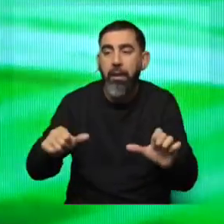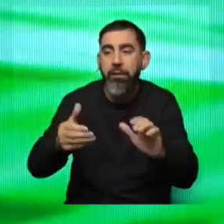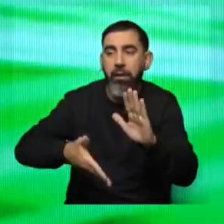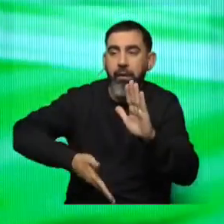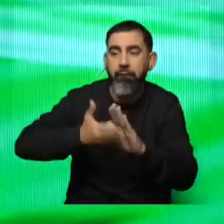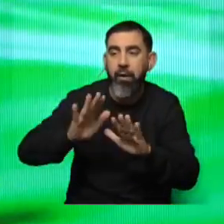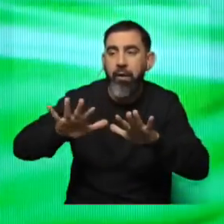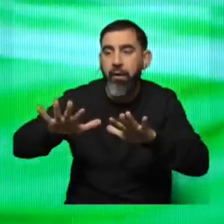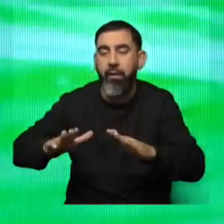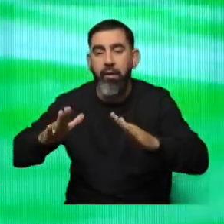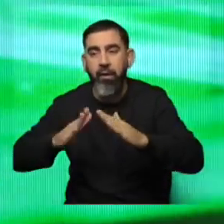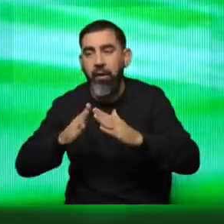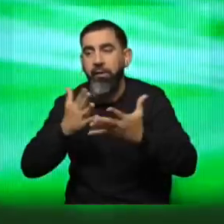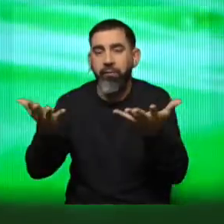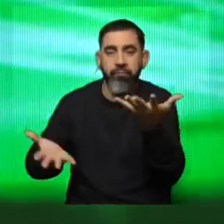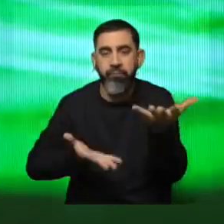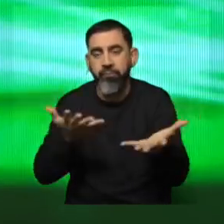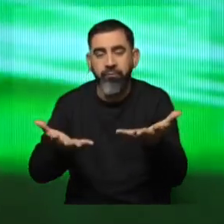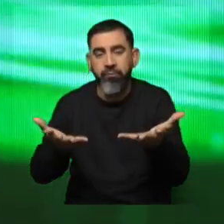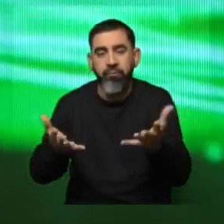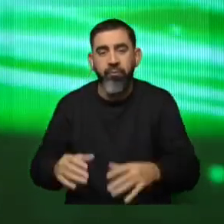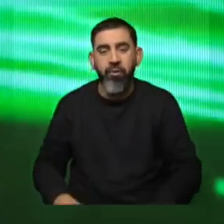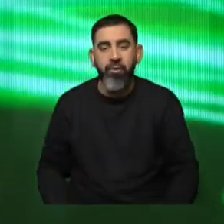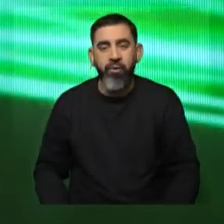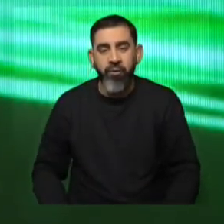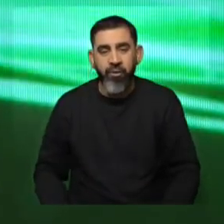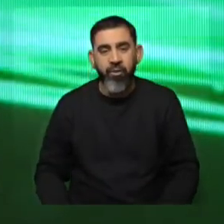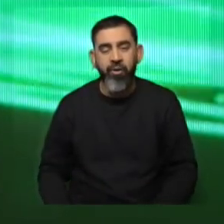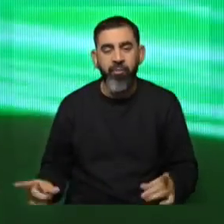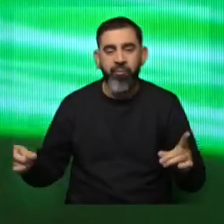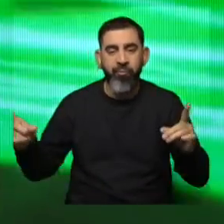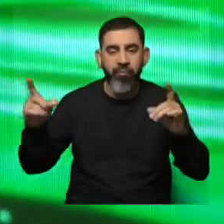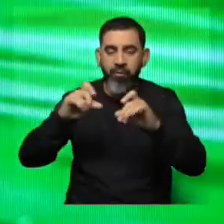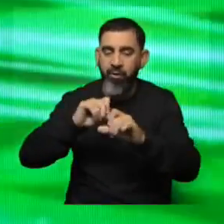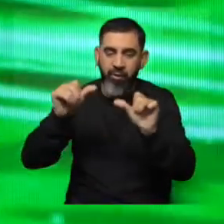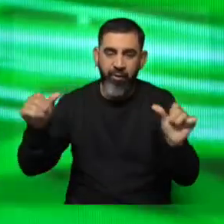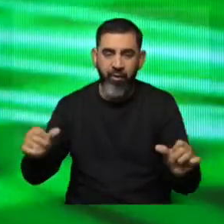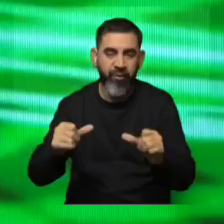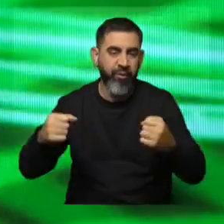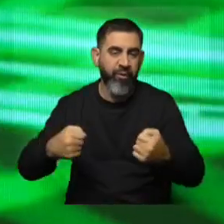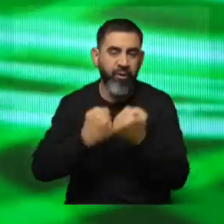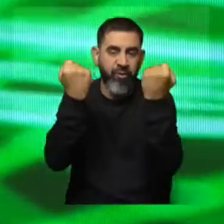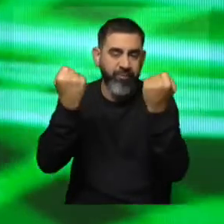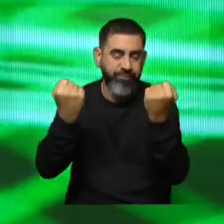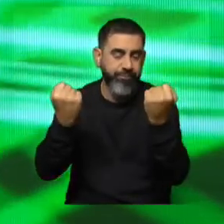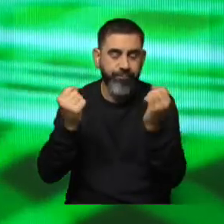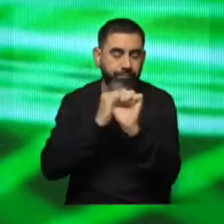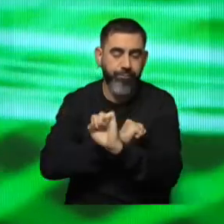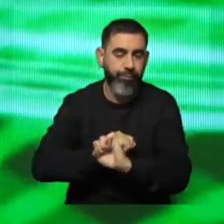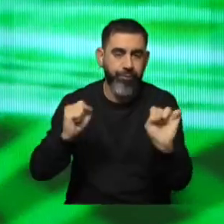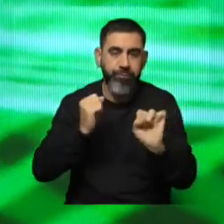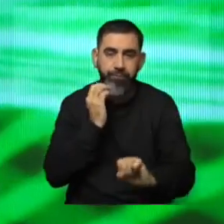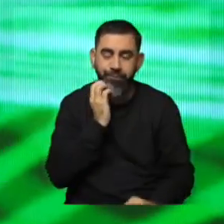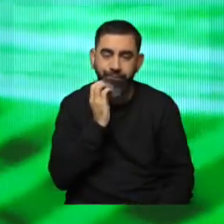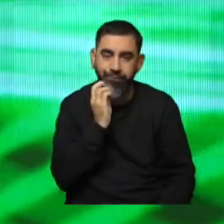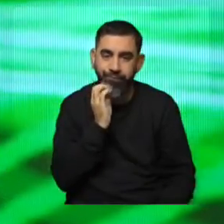no vamos cambiamos este distintas reservas cosa que es bien difícil de hacer de un día para otro de las